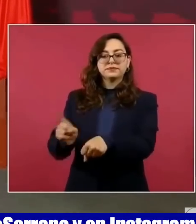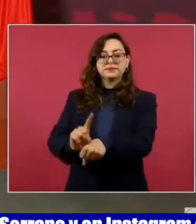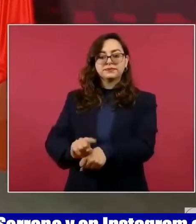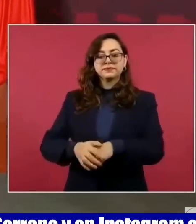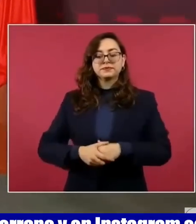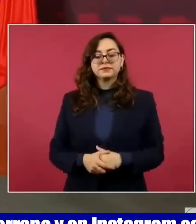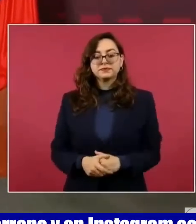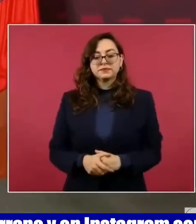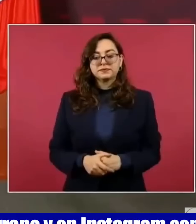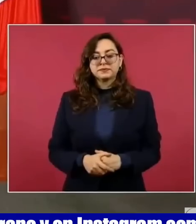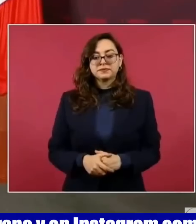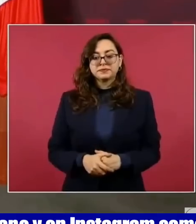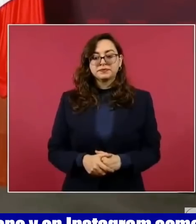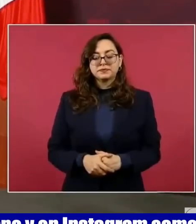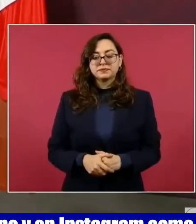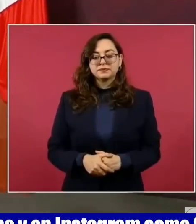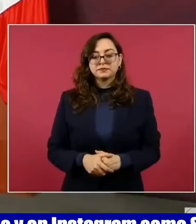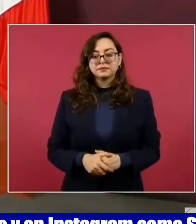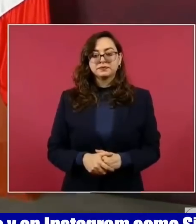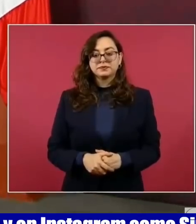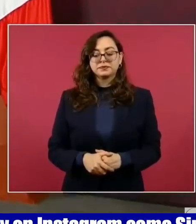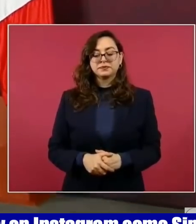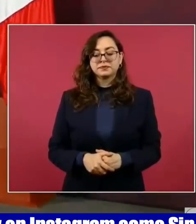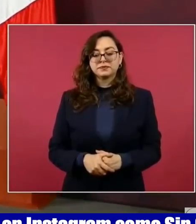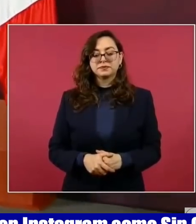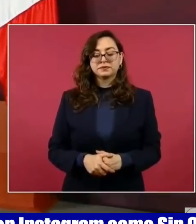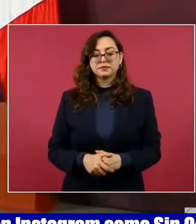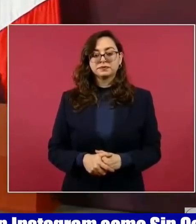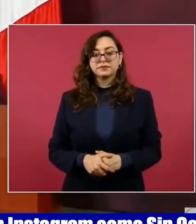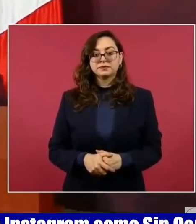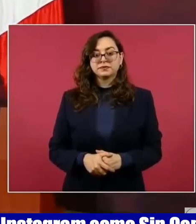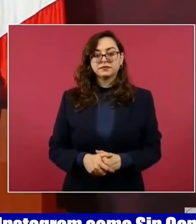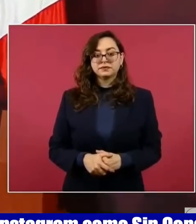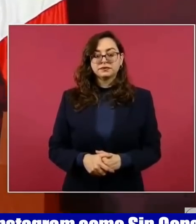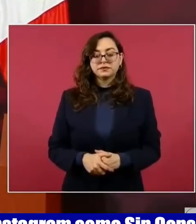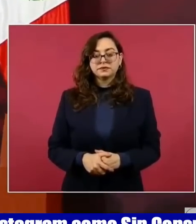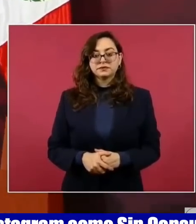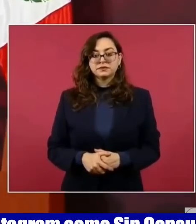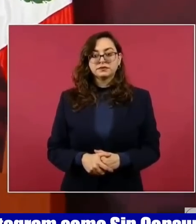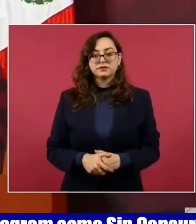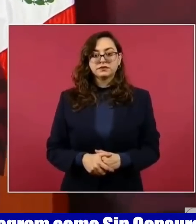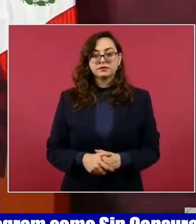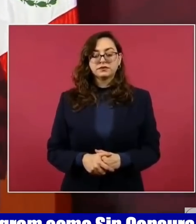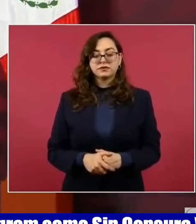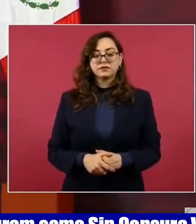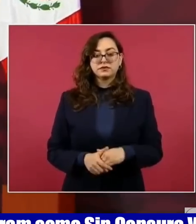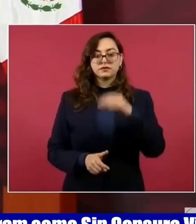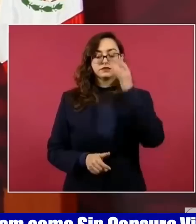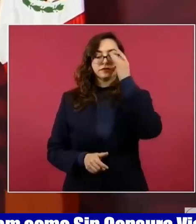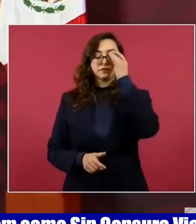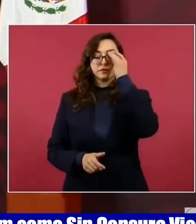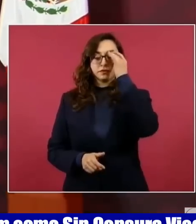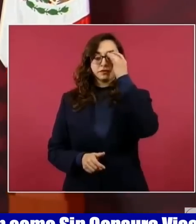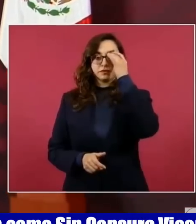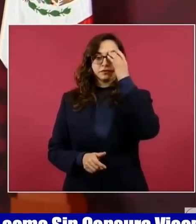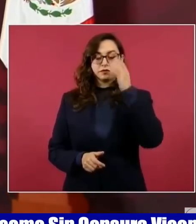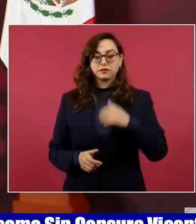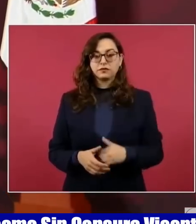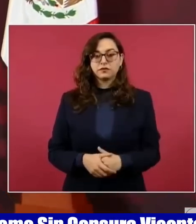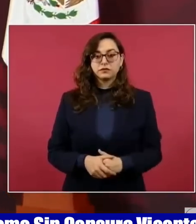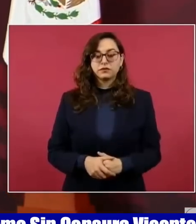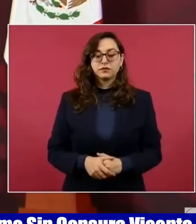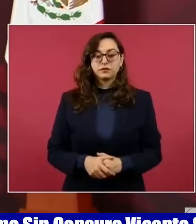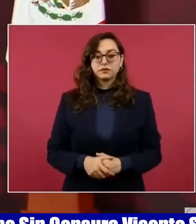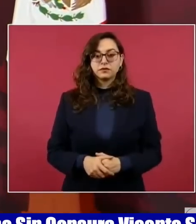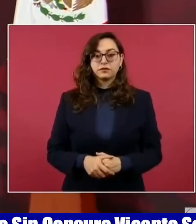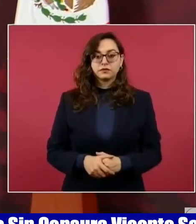así se lo buscaron ellos, por meterse en la desinformación, por ser el AMPA del periodismo bajo la